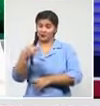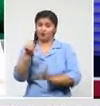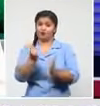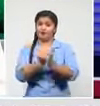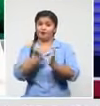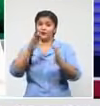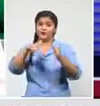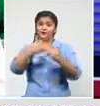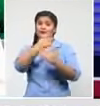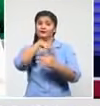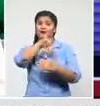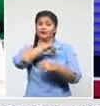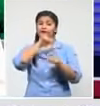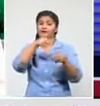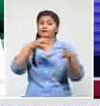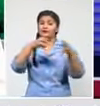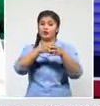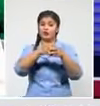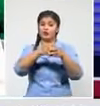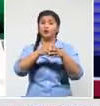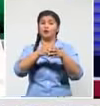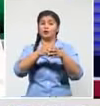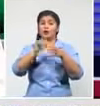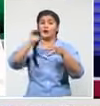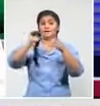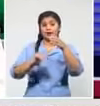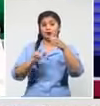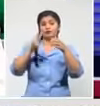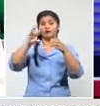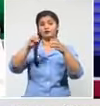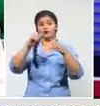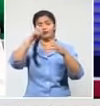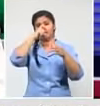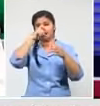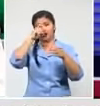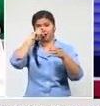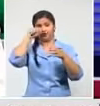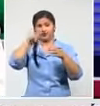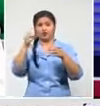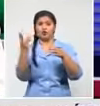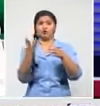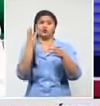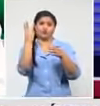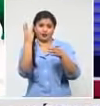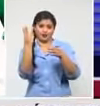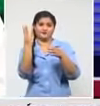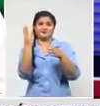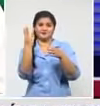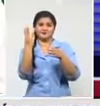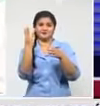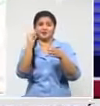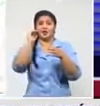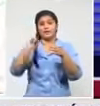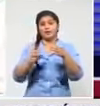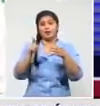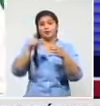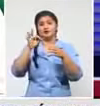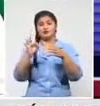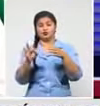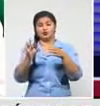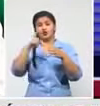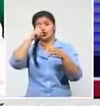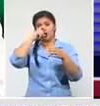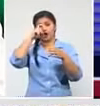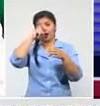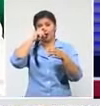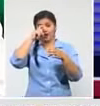hay 3 que son menores de 20 años de edad. Pudiéramos decir que son de 18 años y menos.